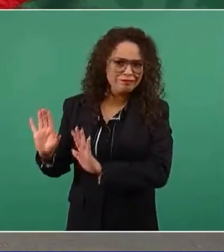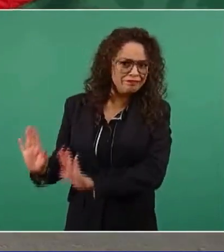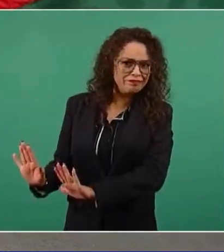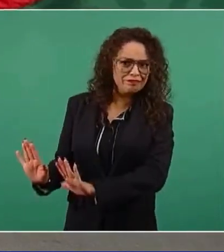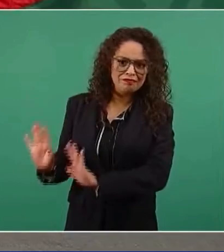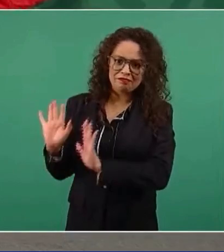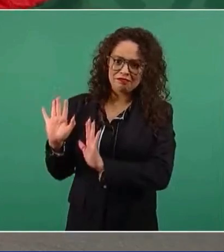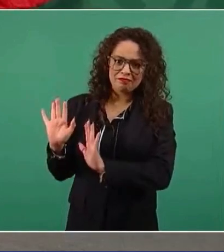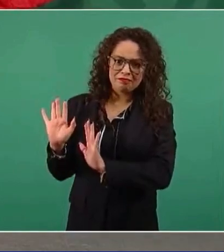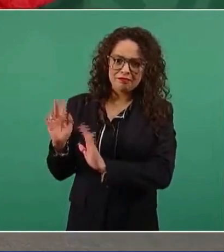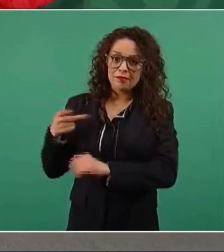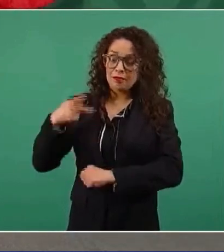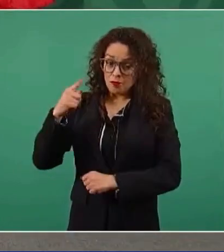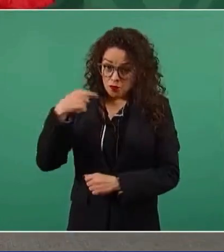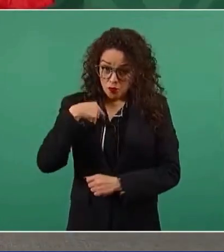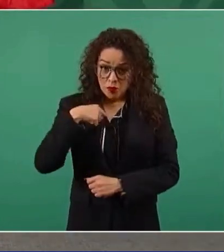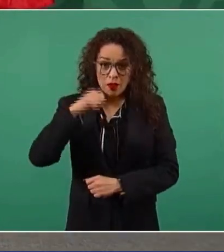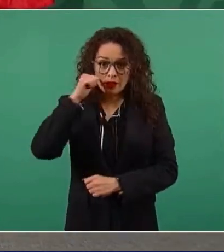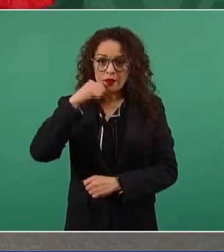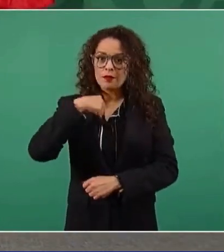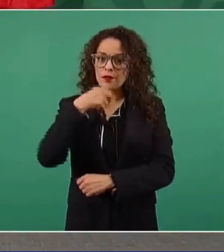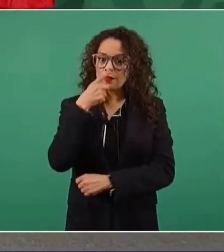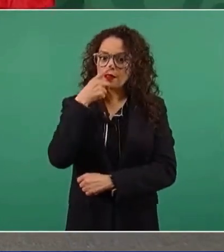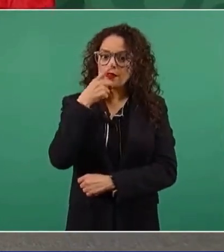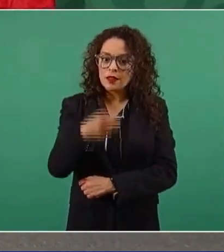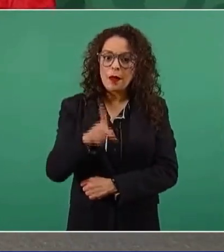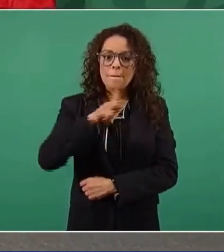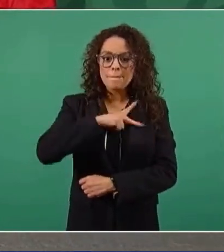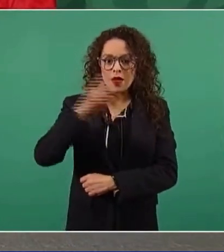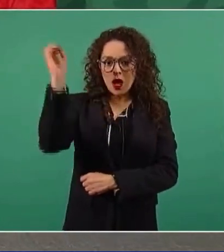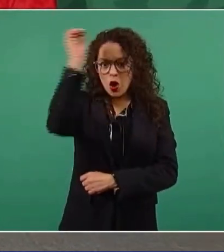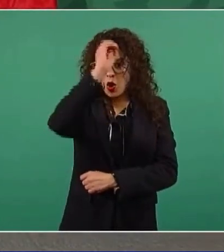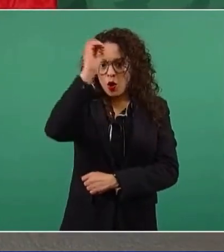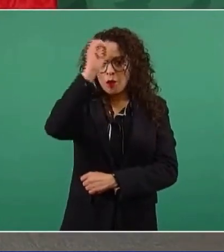Pero yo siempre voy a decir lo que pienso.